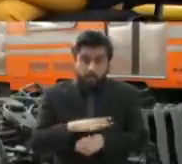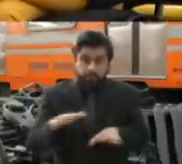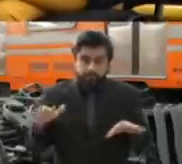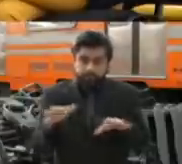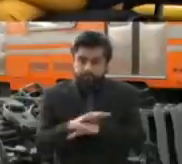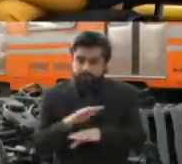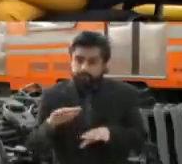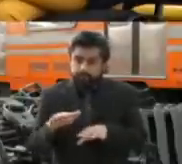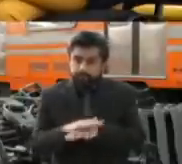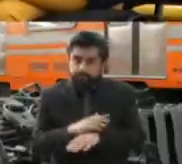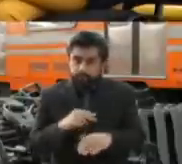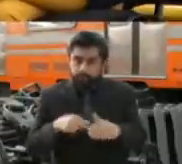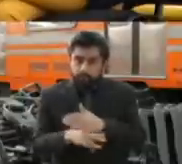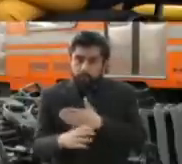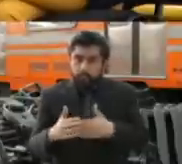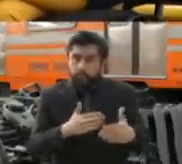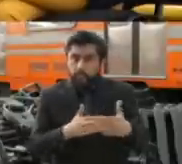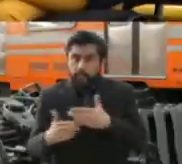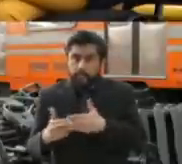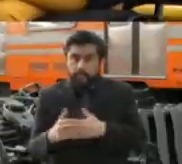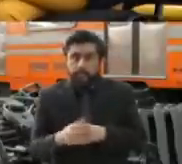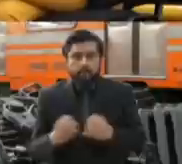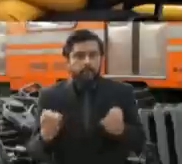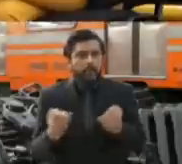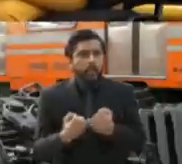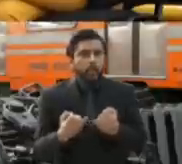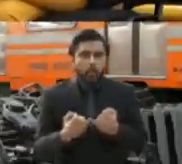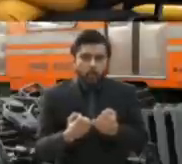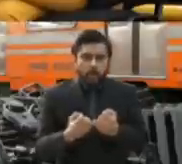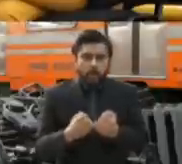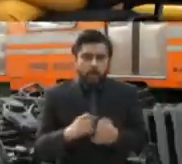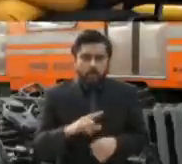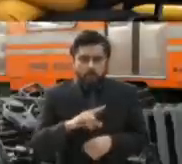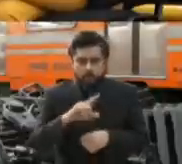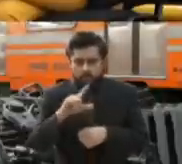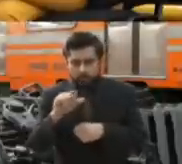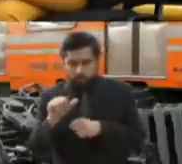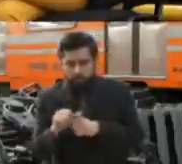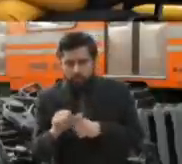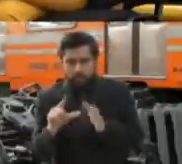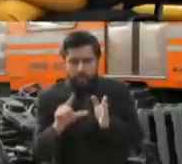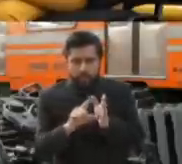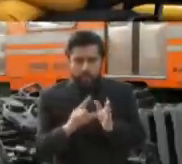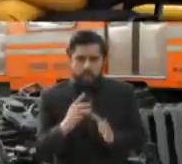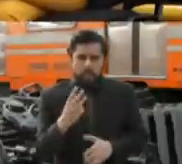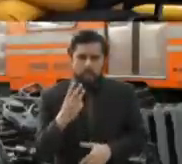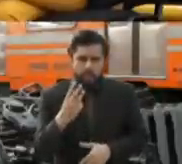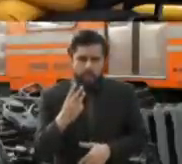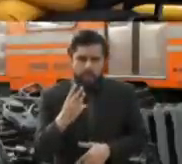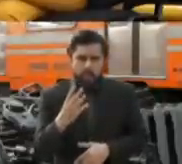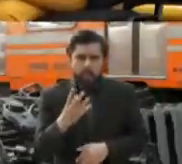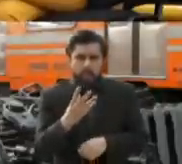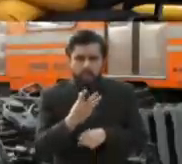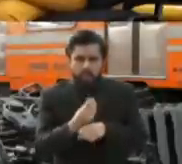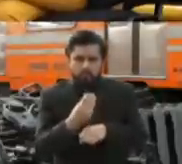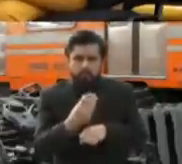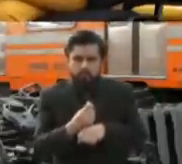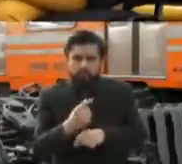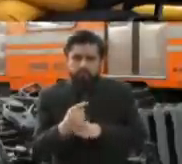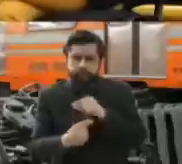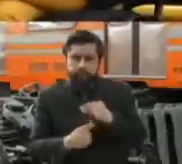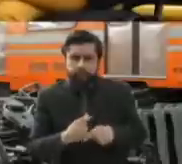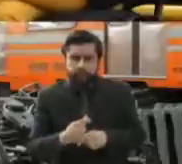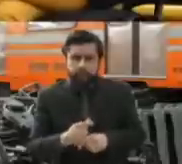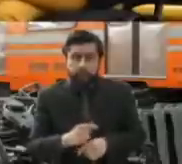además, vamos a ir avanzando en la línea 3, que es la que requiere un avance muy importante. Y vamos a dejar el